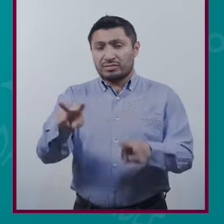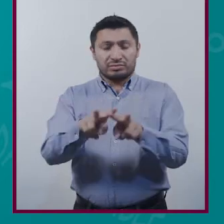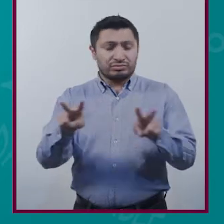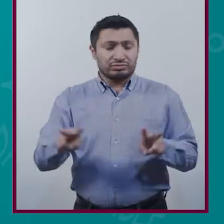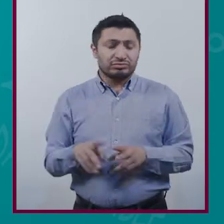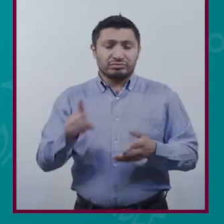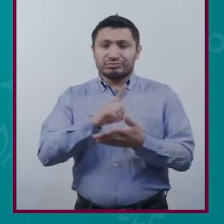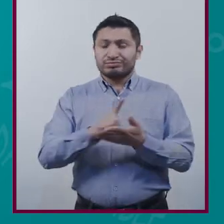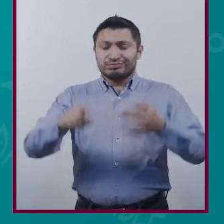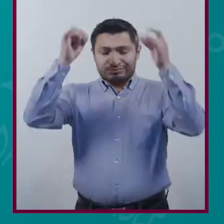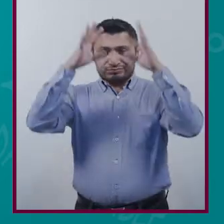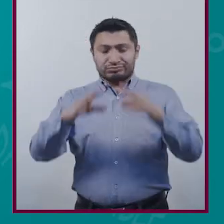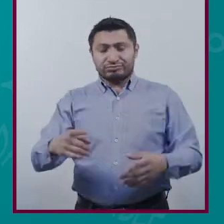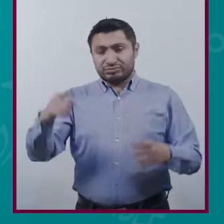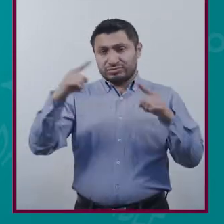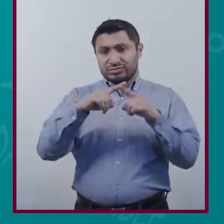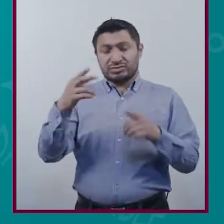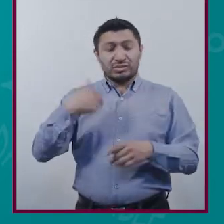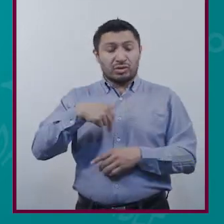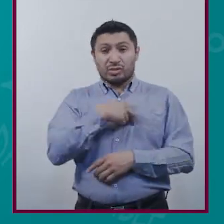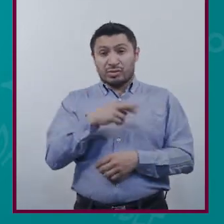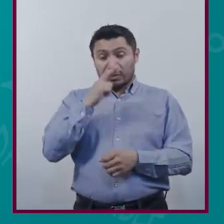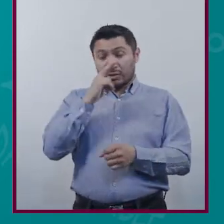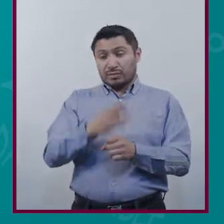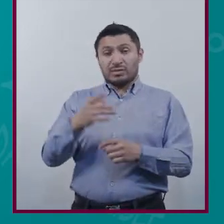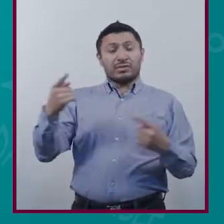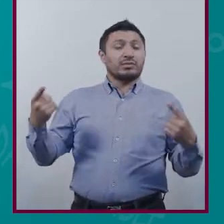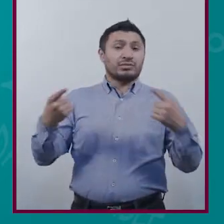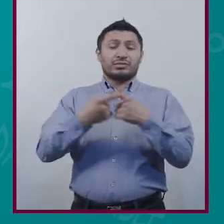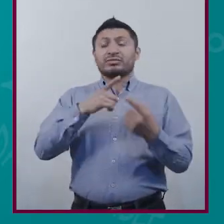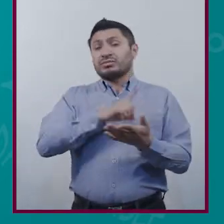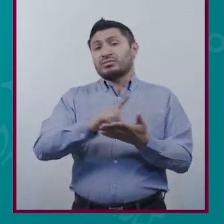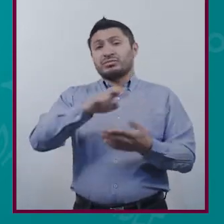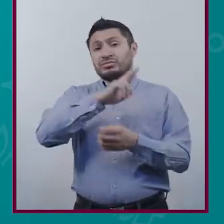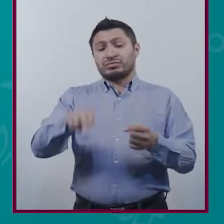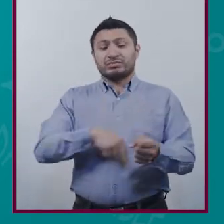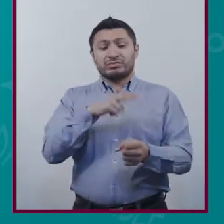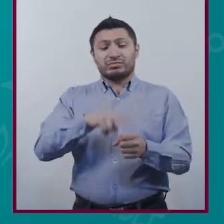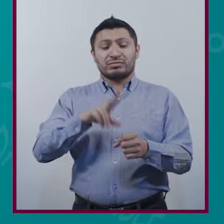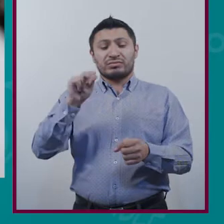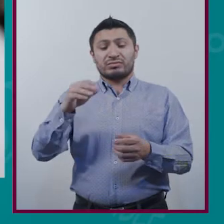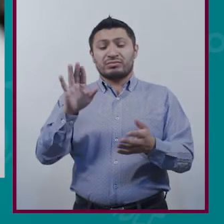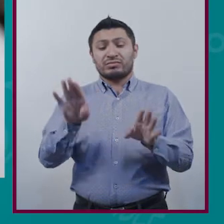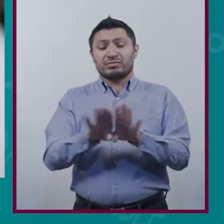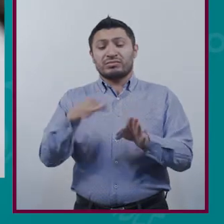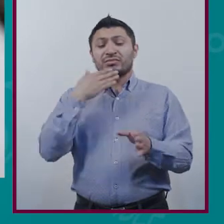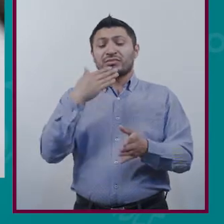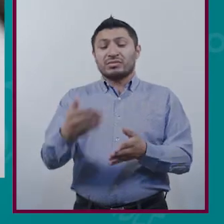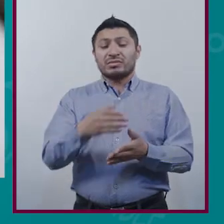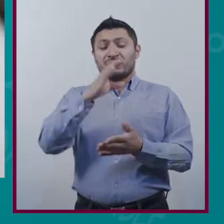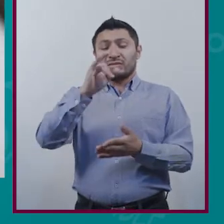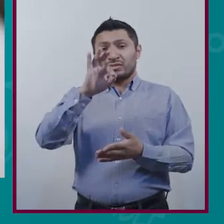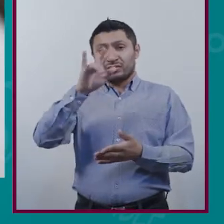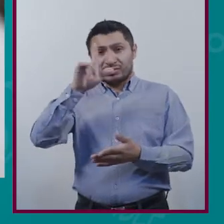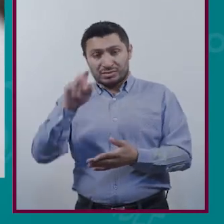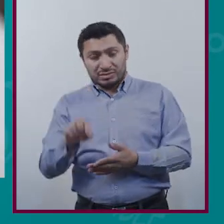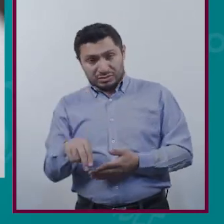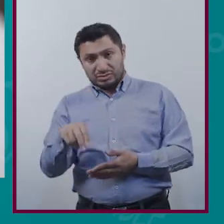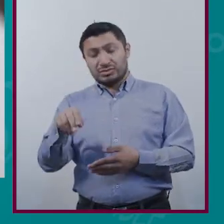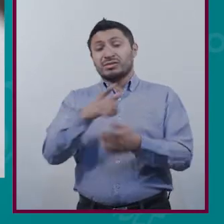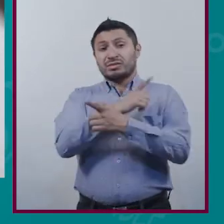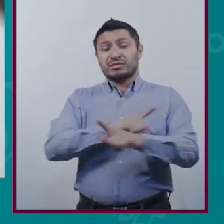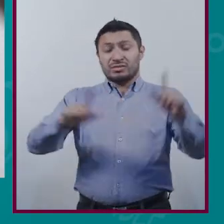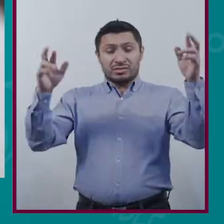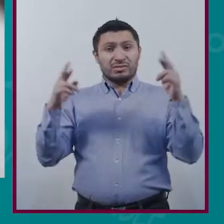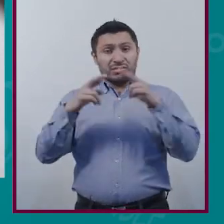Iglesia, encomendados a nuestra custodia. Es tan contraria al derecho natural que no solo asienta como base primordial de la civilización la libertad